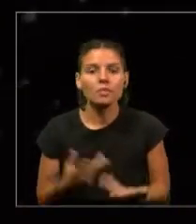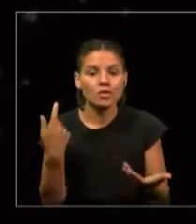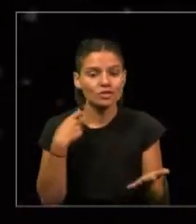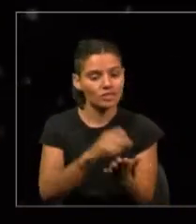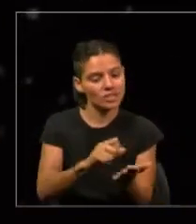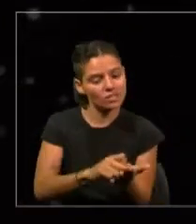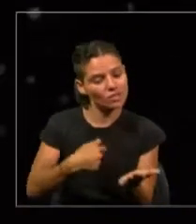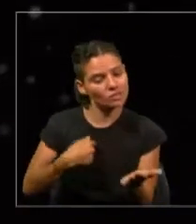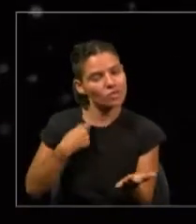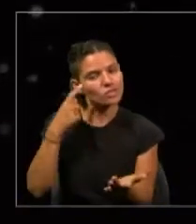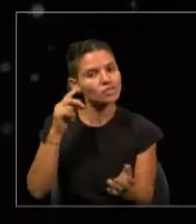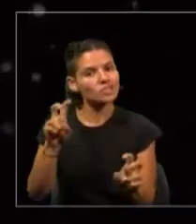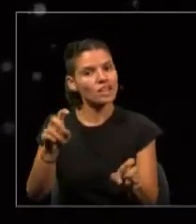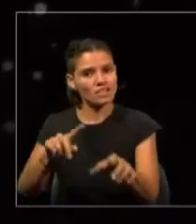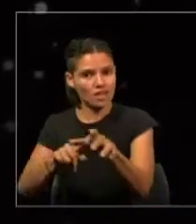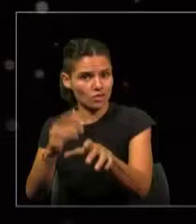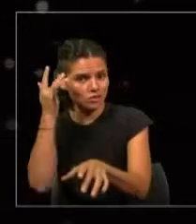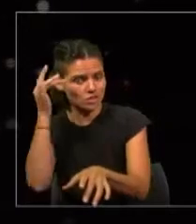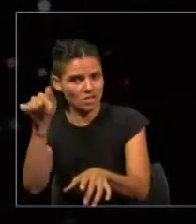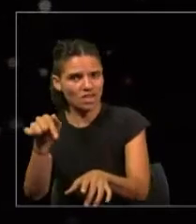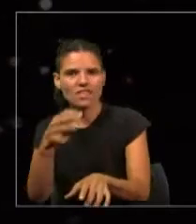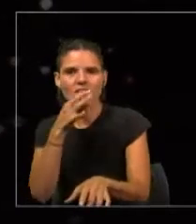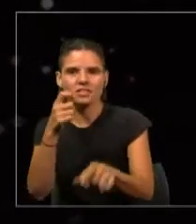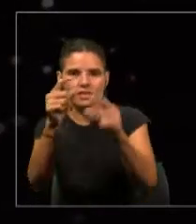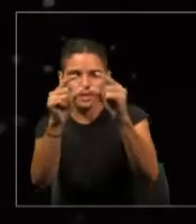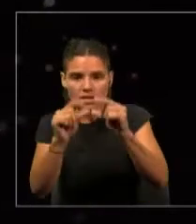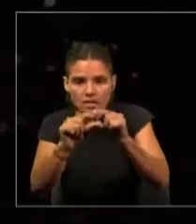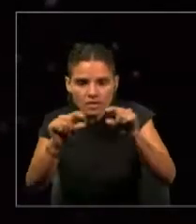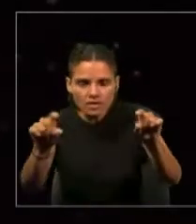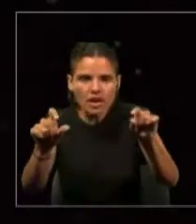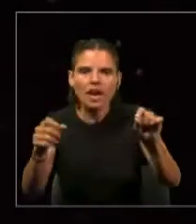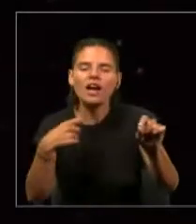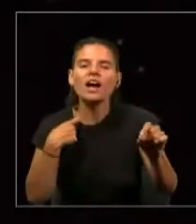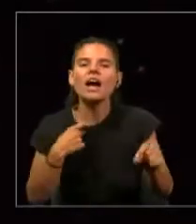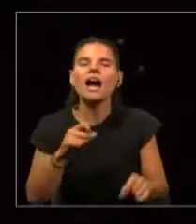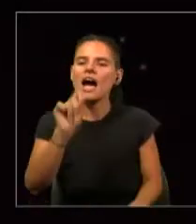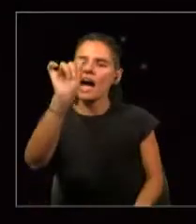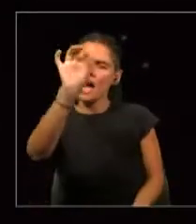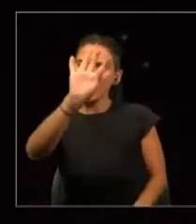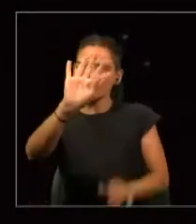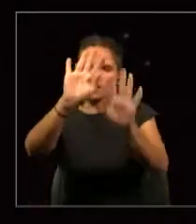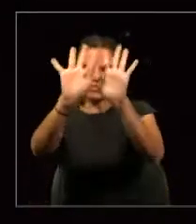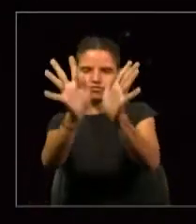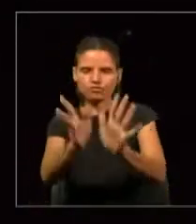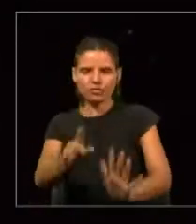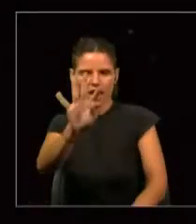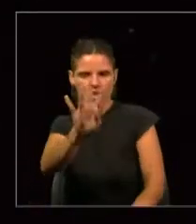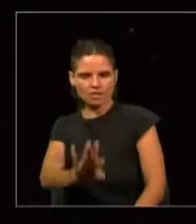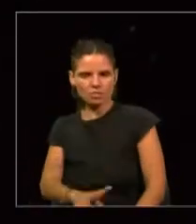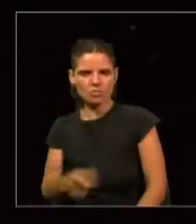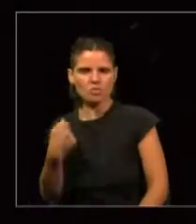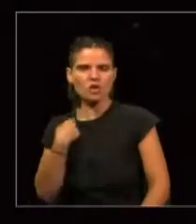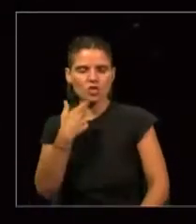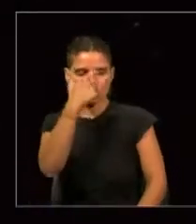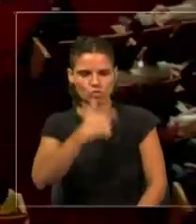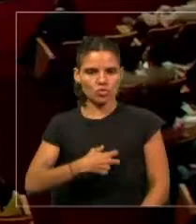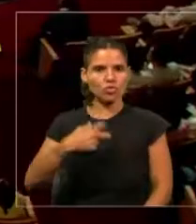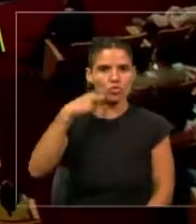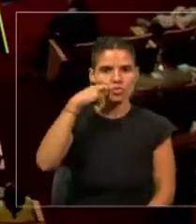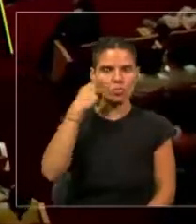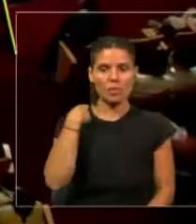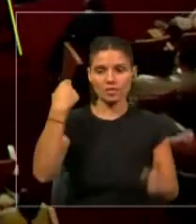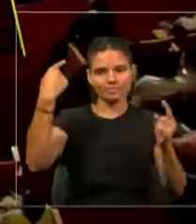la inteligencia artificial tenía como subtítulo Anatomía de un antihumanismo